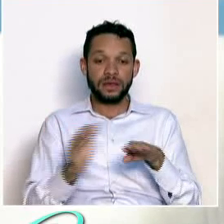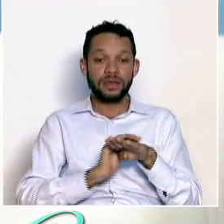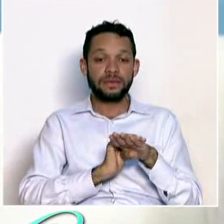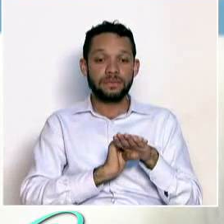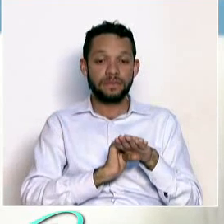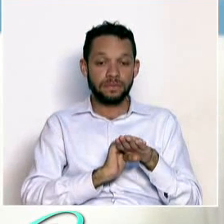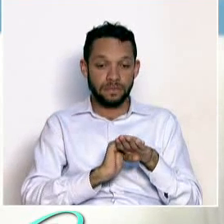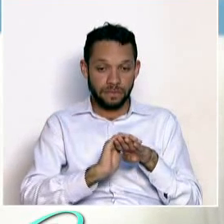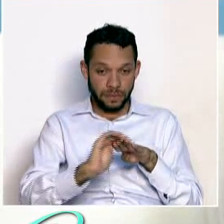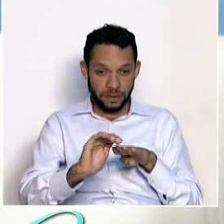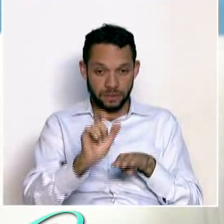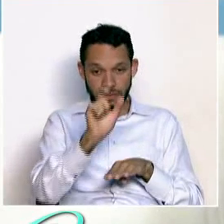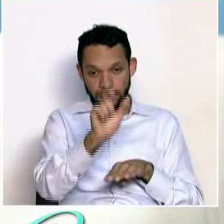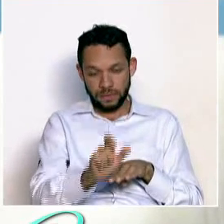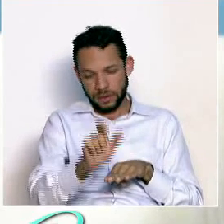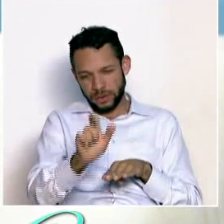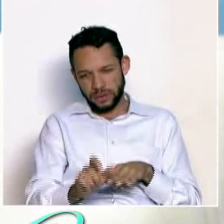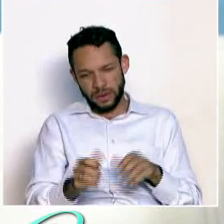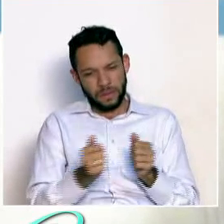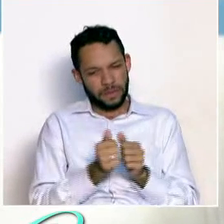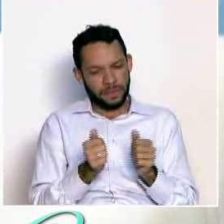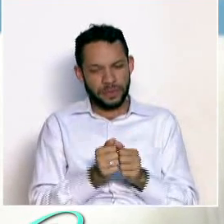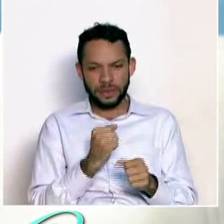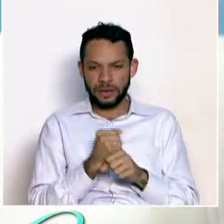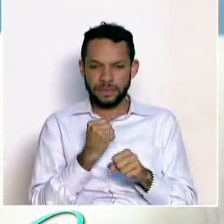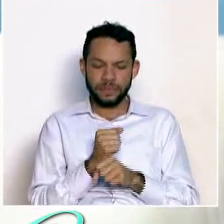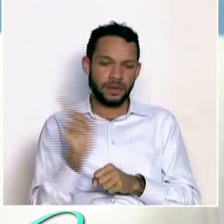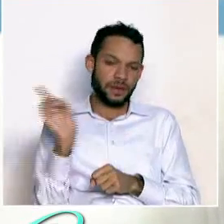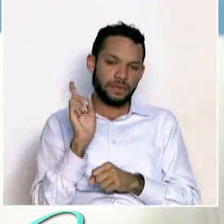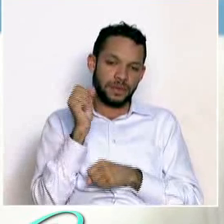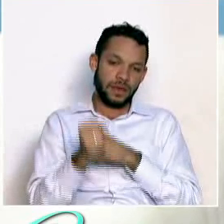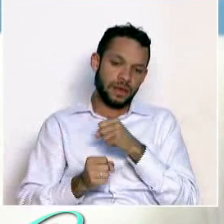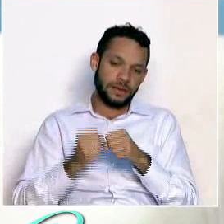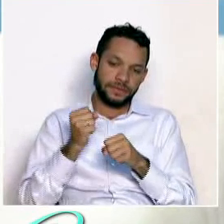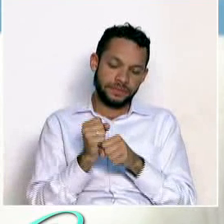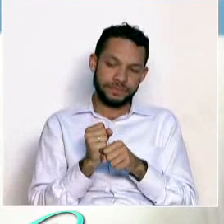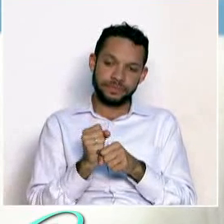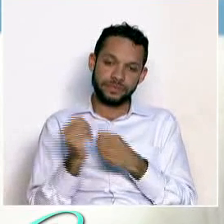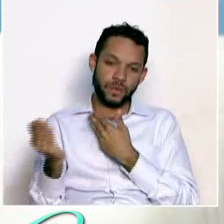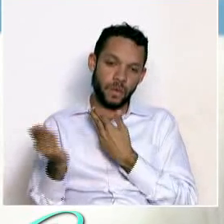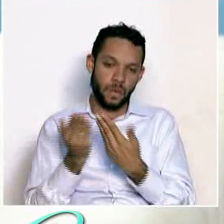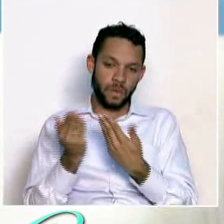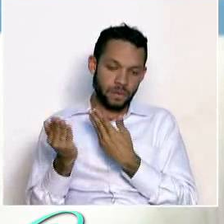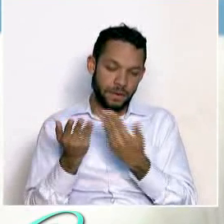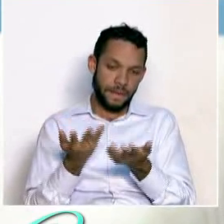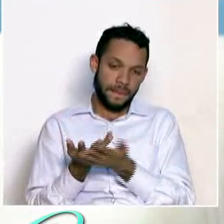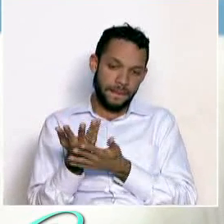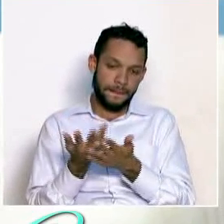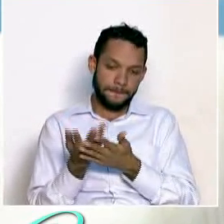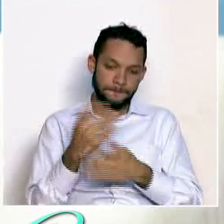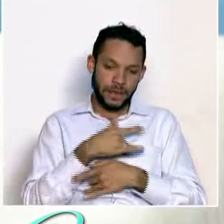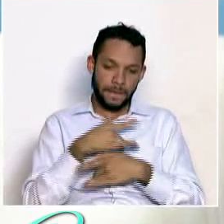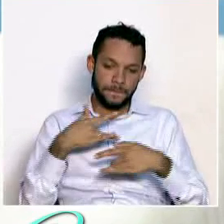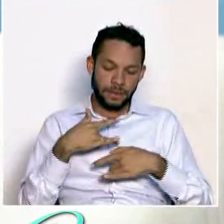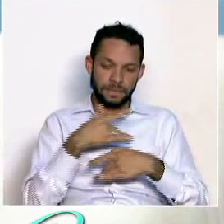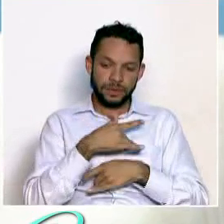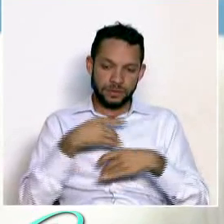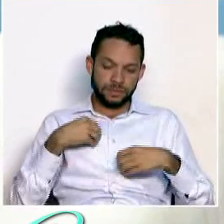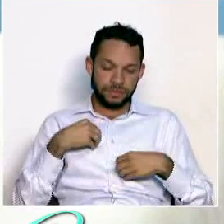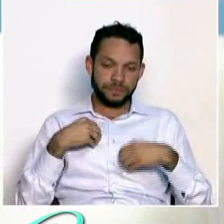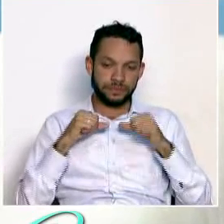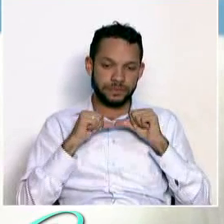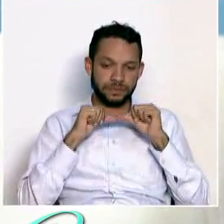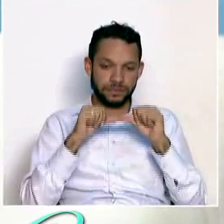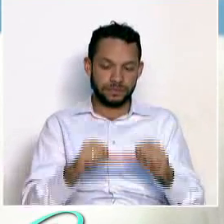una persona que lleva trabajando con nosotros mucho tiempo y además ha sido un gran asesor en la parte de la psicoterapia